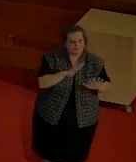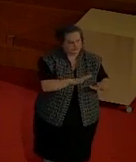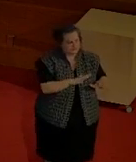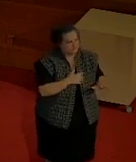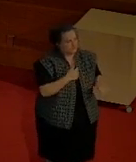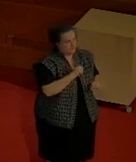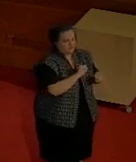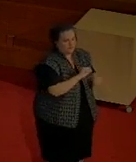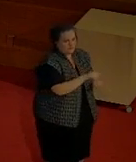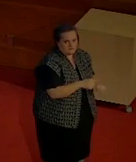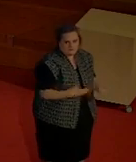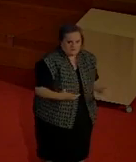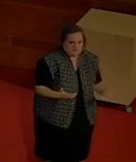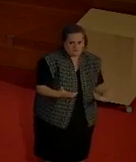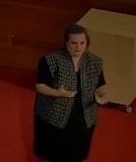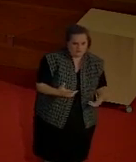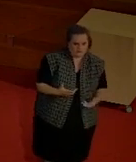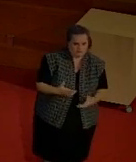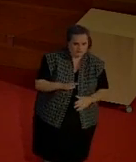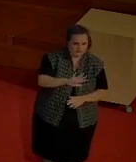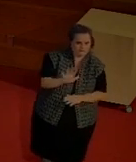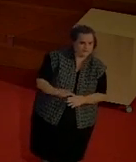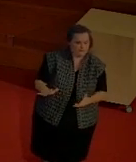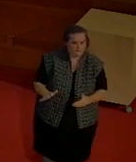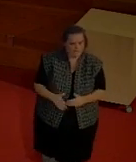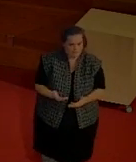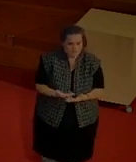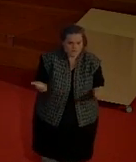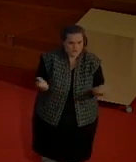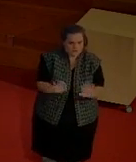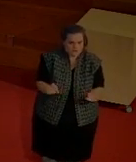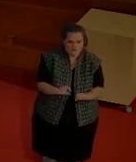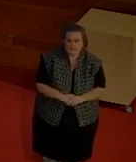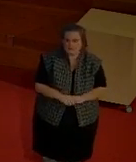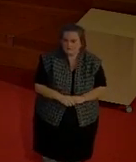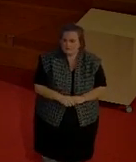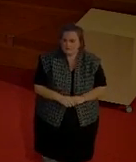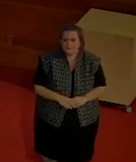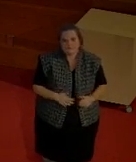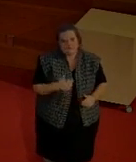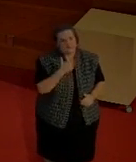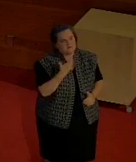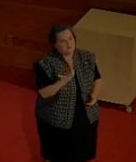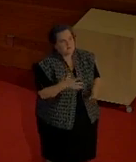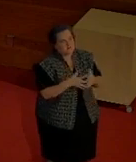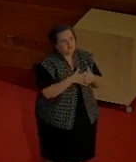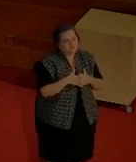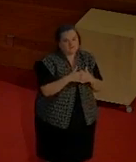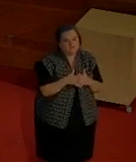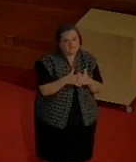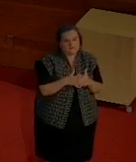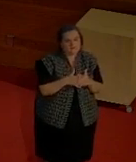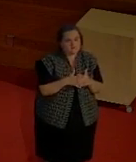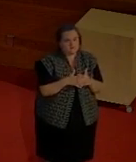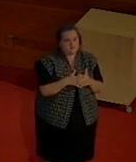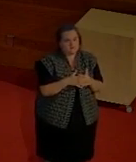Ucrania lo de china que está observando obviamente lo de Ucrania puede decir hombre Pues mira Estados Unidos no se la va a jugar de todo Pues a lo mejor